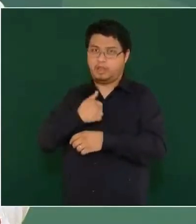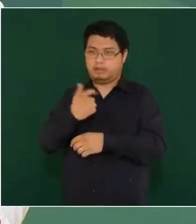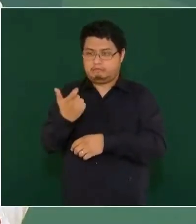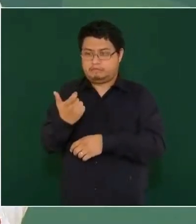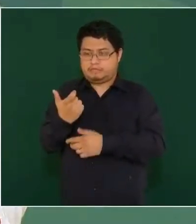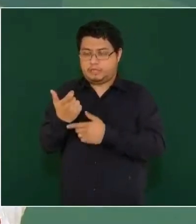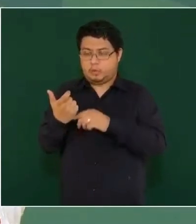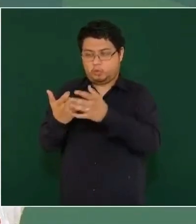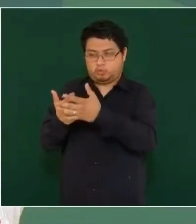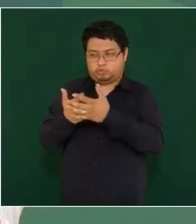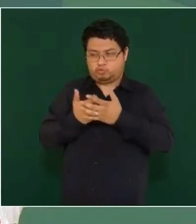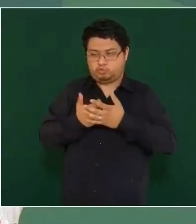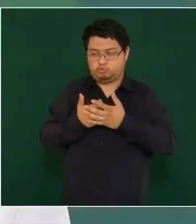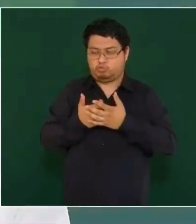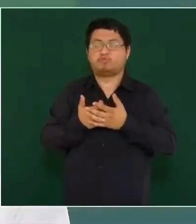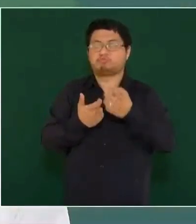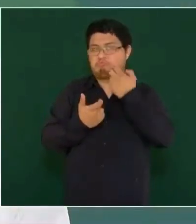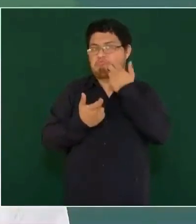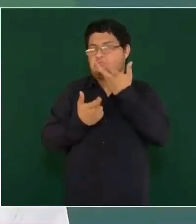dinero